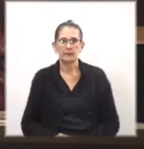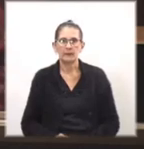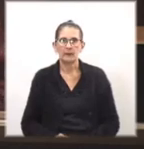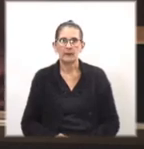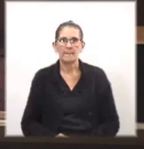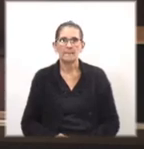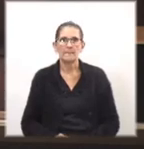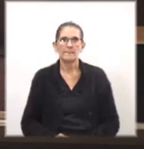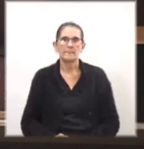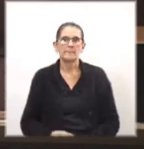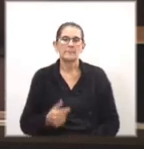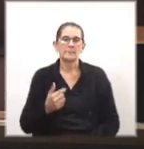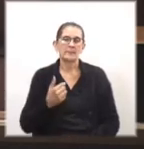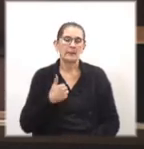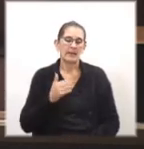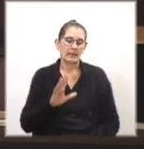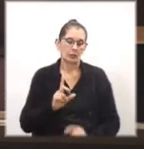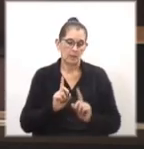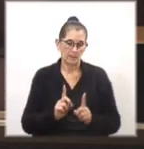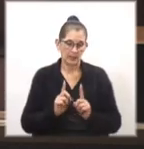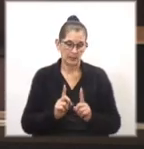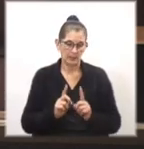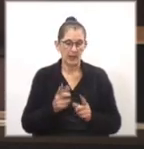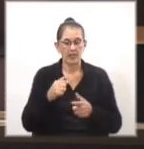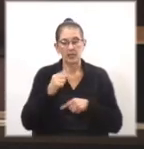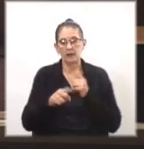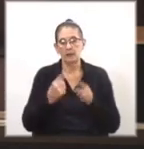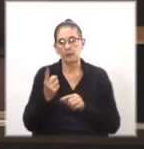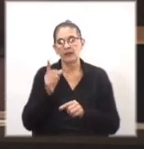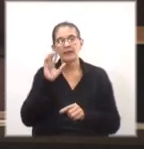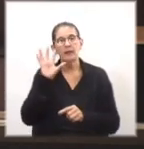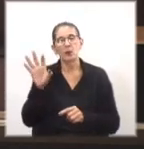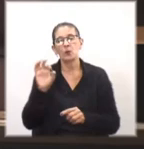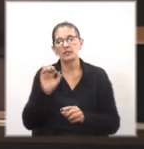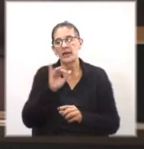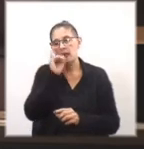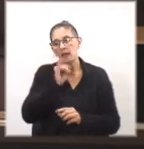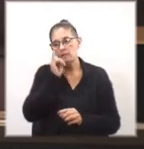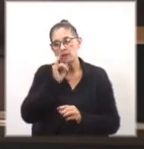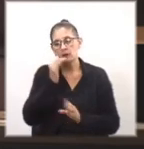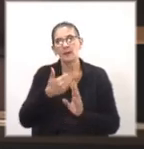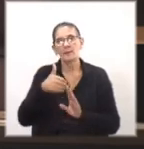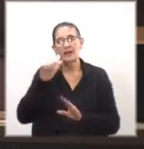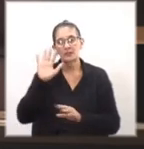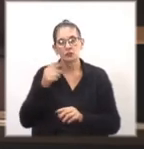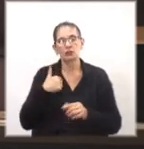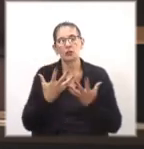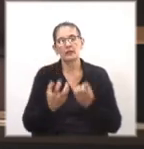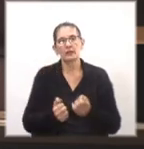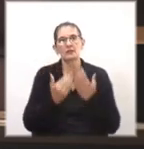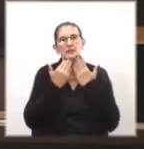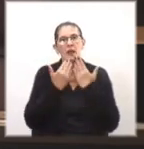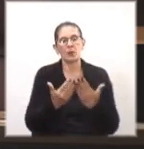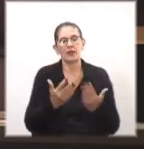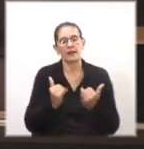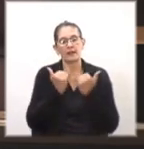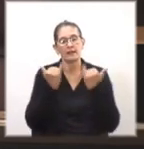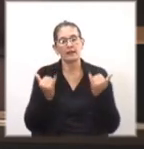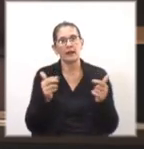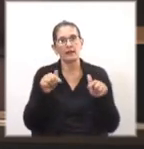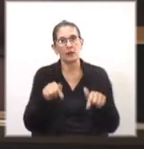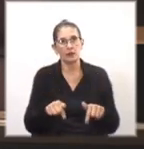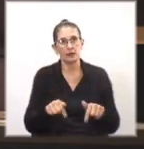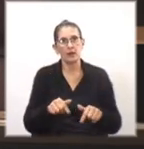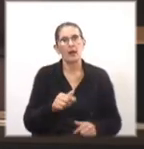para distenderme yo misma, después de haber escuchado el informe mayoría, quiero saludar en el día de hoy a las